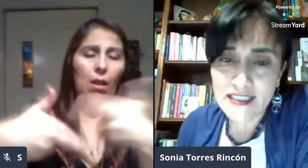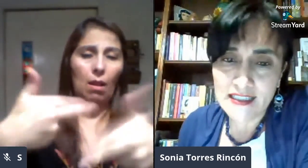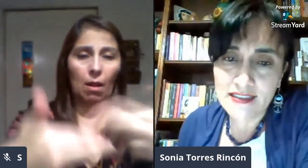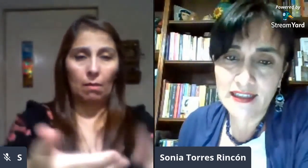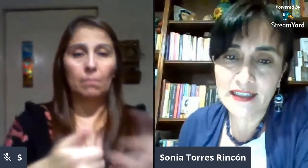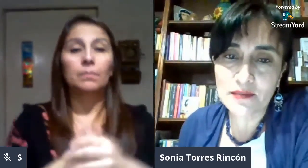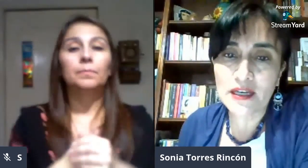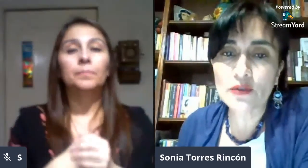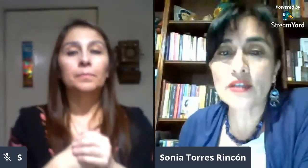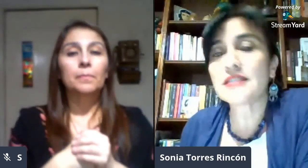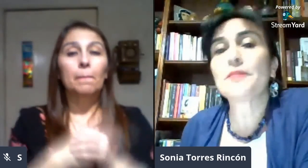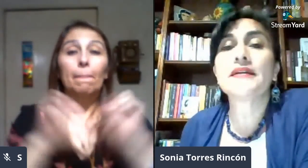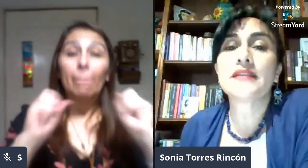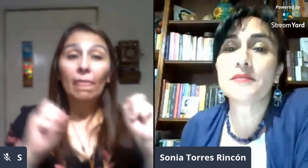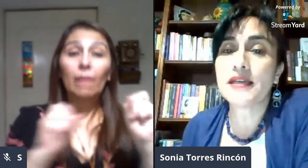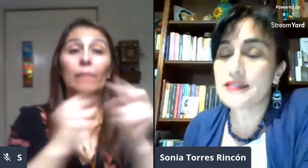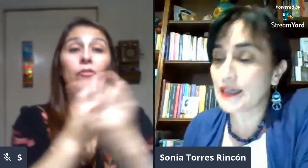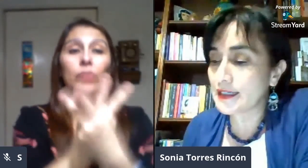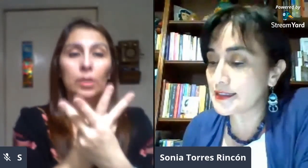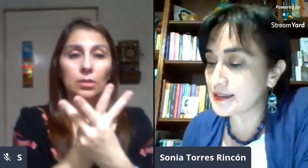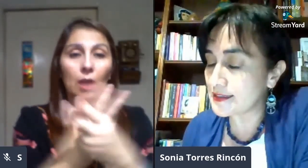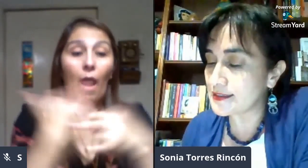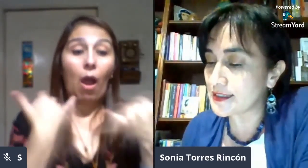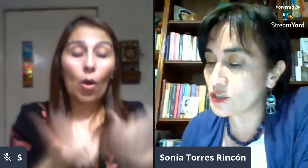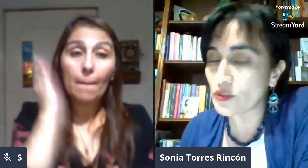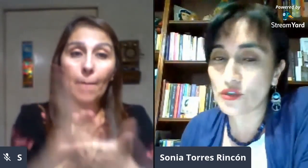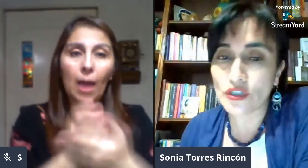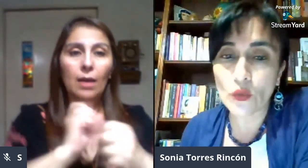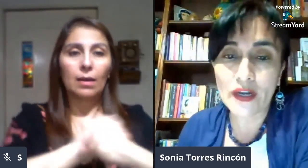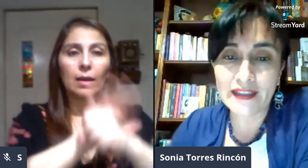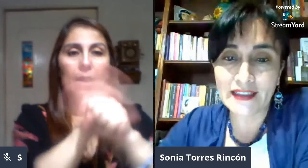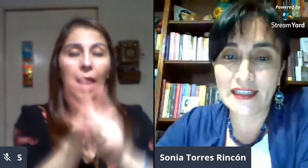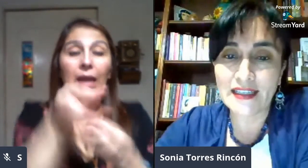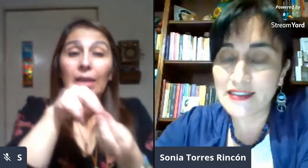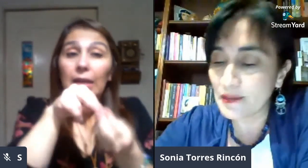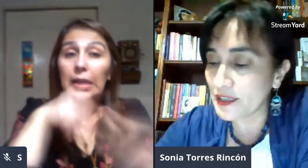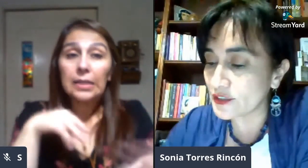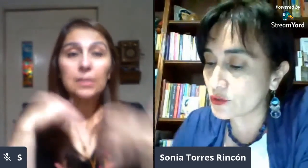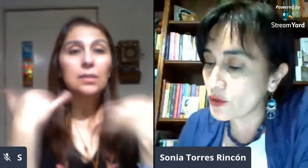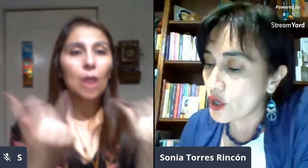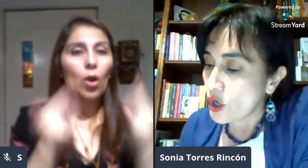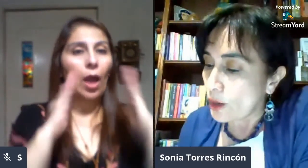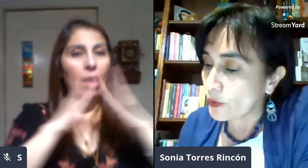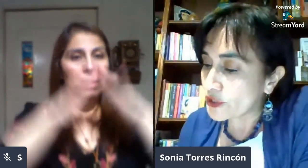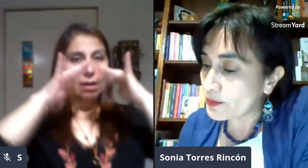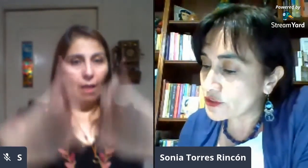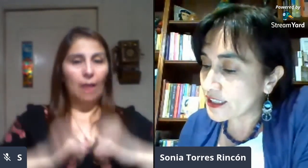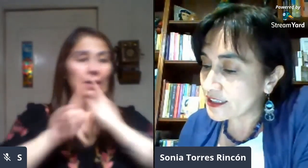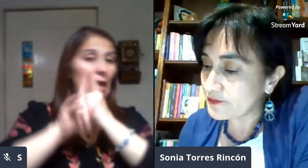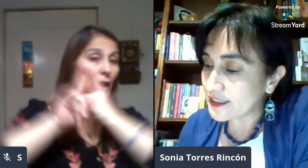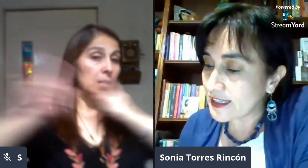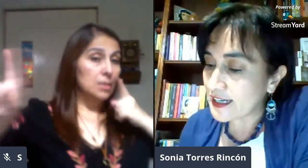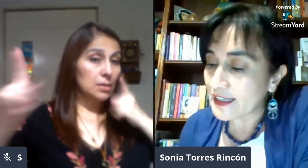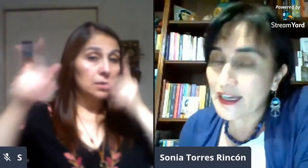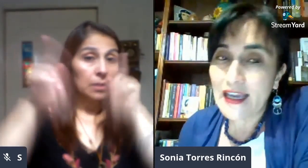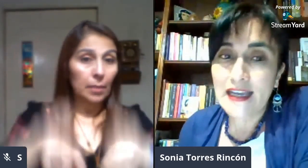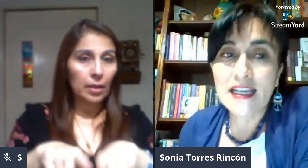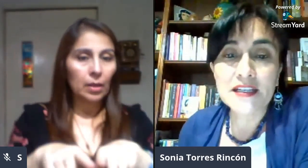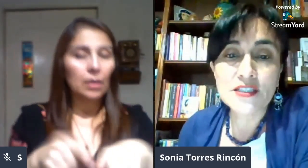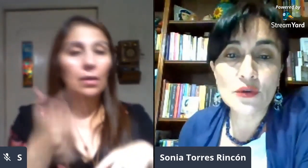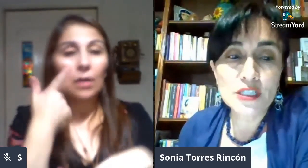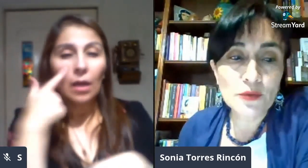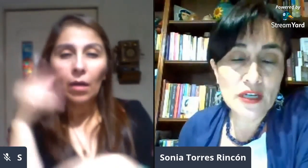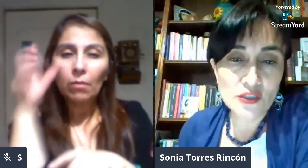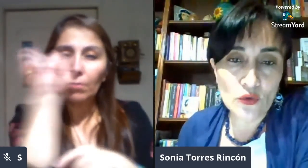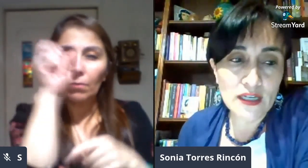las violencias en el marco de esta pandemia, de esta crisis, de esta situación de cuarentena y aislamiento, podríamos identificar